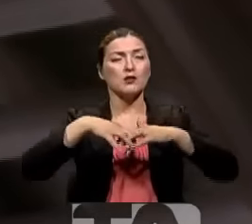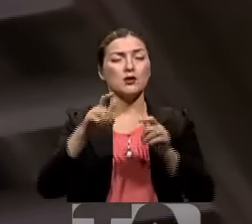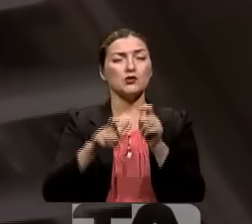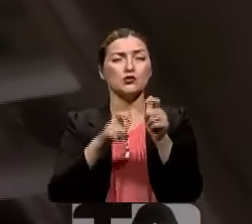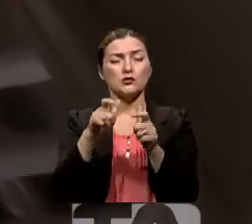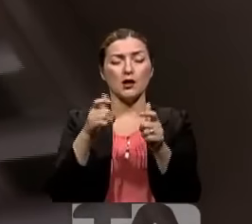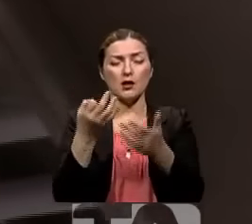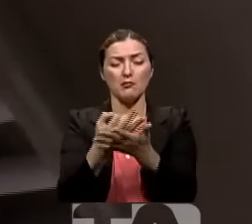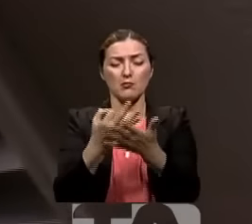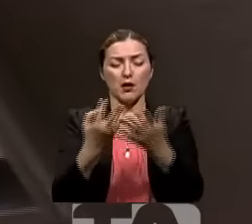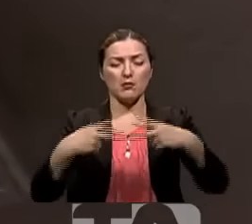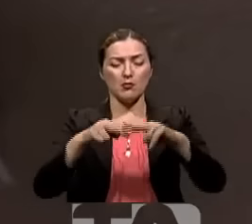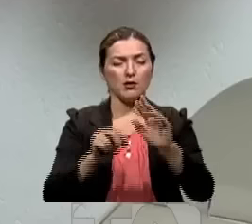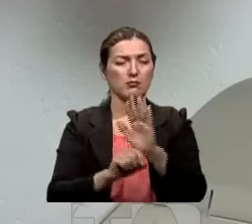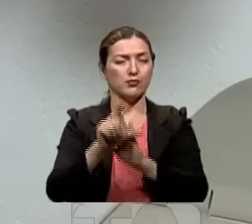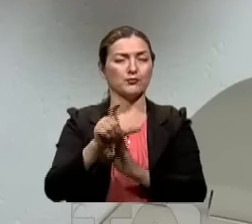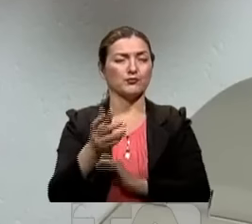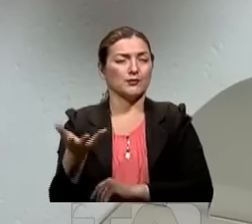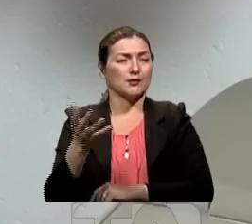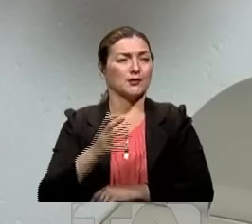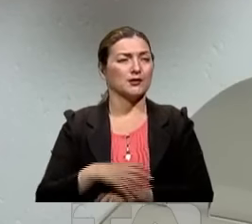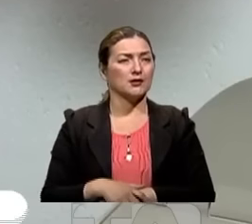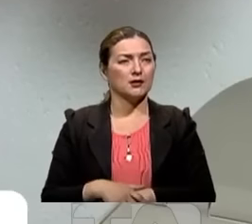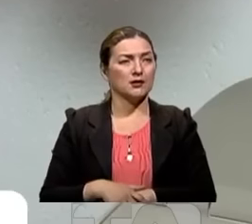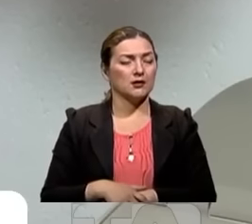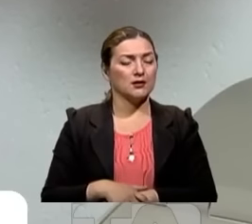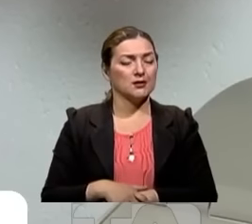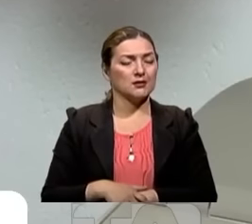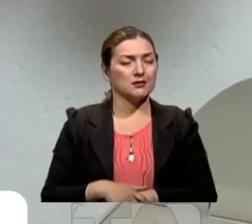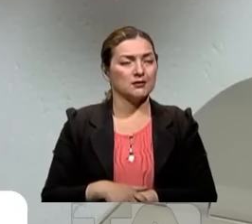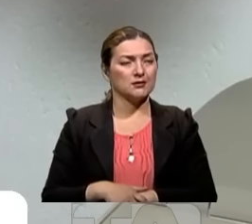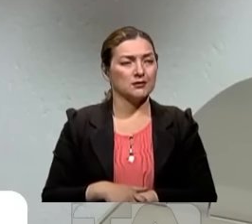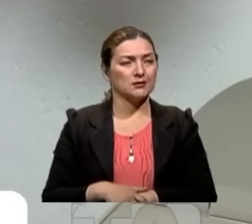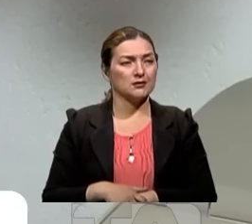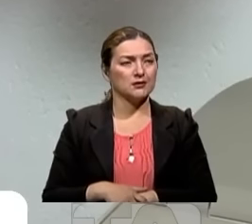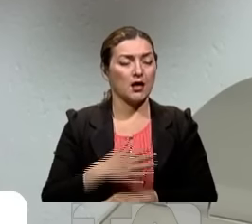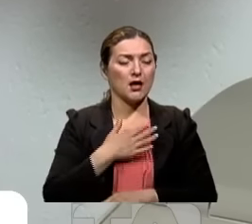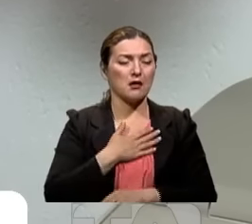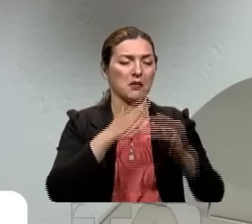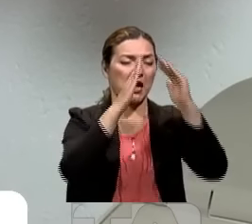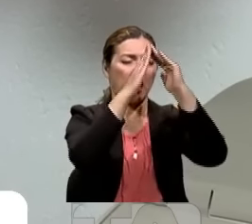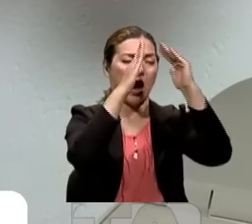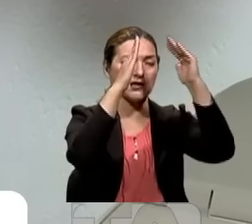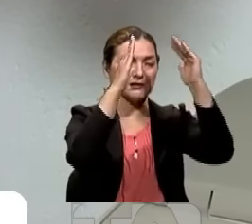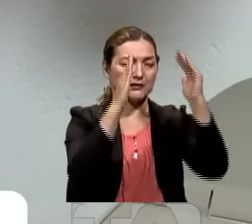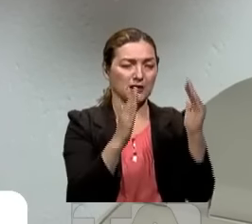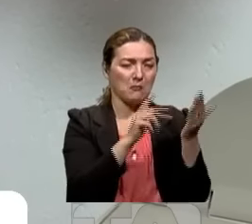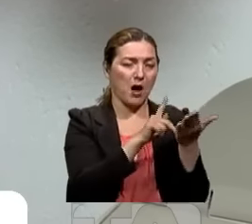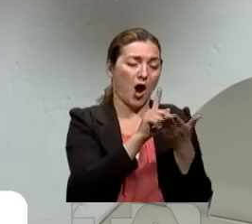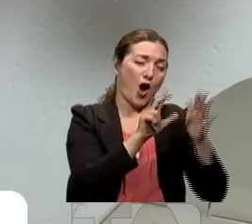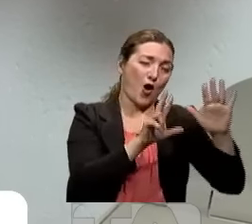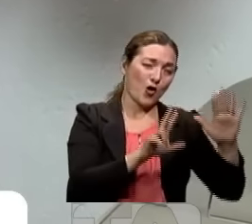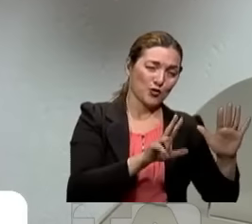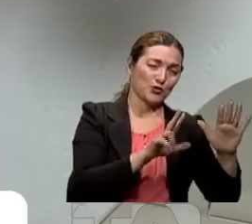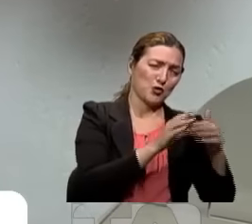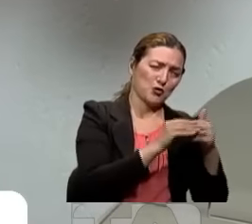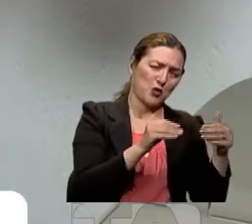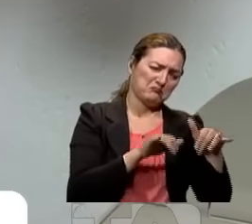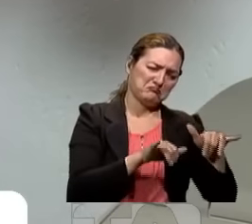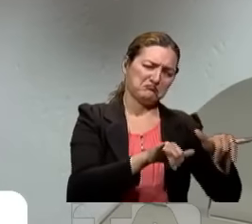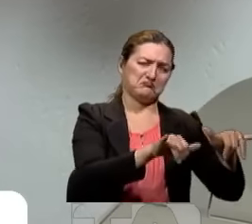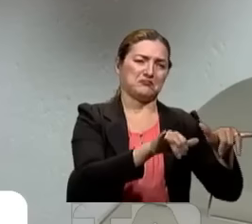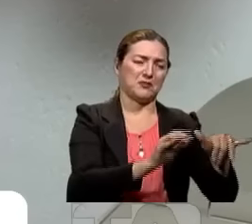las planillas se dispararon. Usted más o menos tiene entendido y sabe que usted en su casa Los que pagan $8, pues pagan $8.